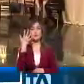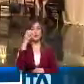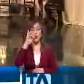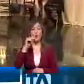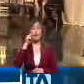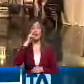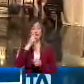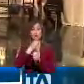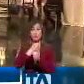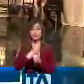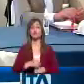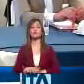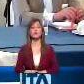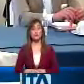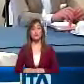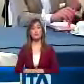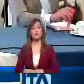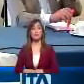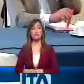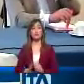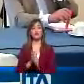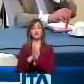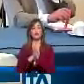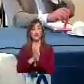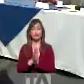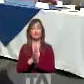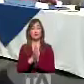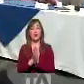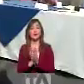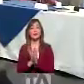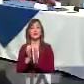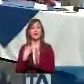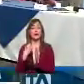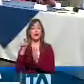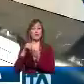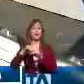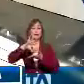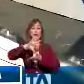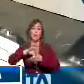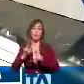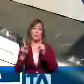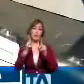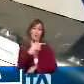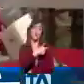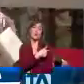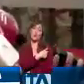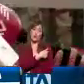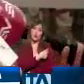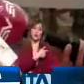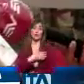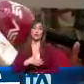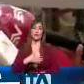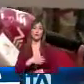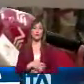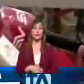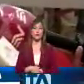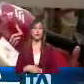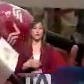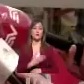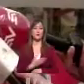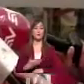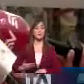Y precisamente para ese tema se ha pedido que se incluya a la Asamblea Nacional en el plan de vacunación. Entiendo que la presidenta